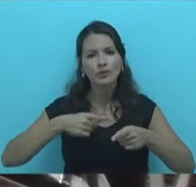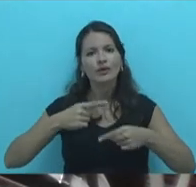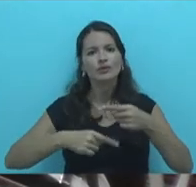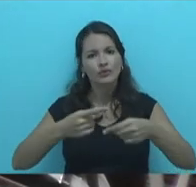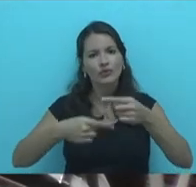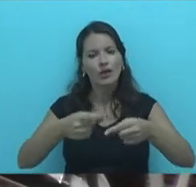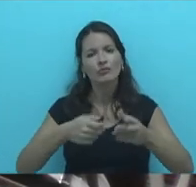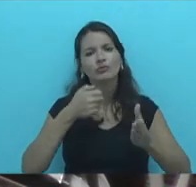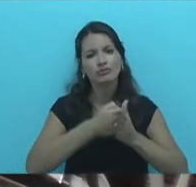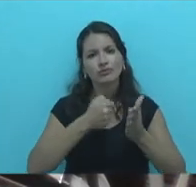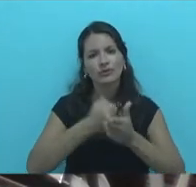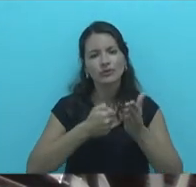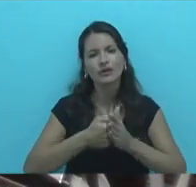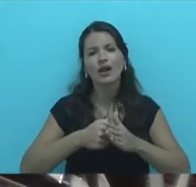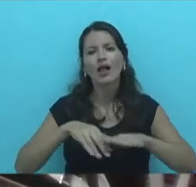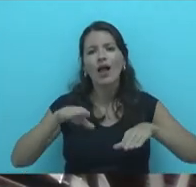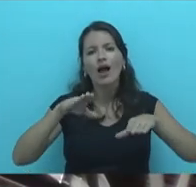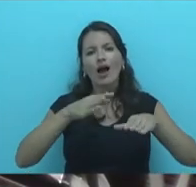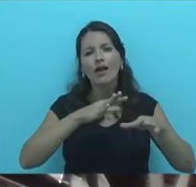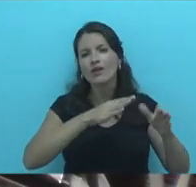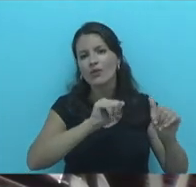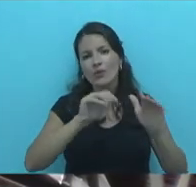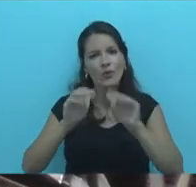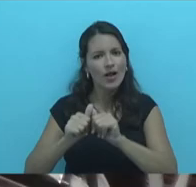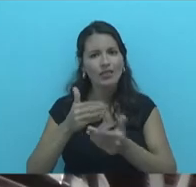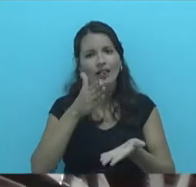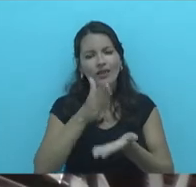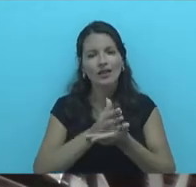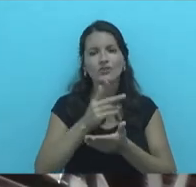supuesto, luchando por la igualdad de oportunidades entre varones y mujeres.